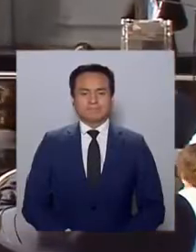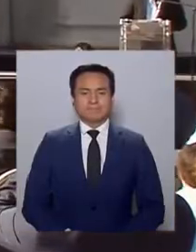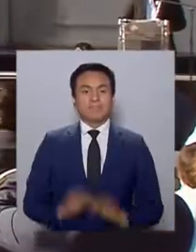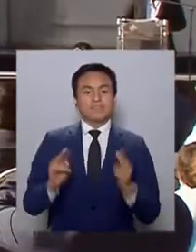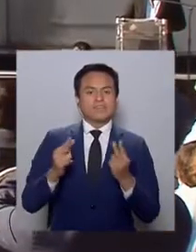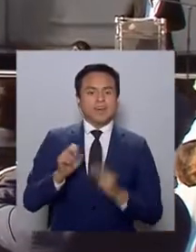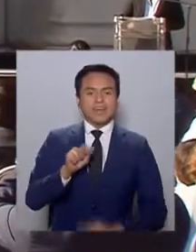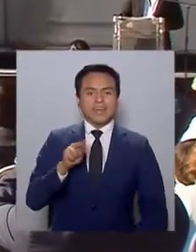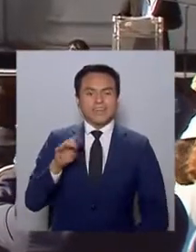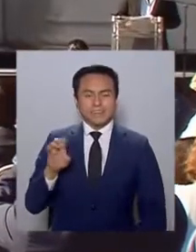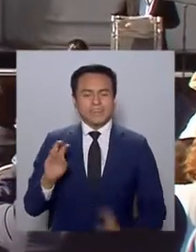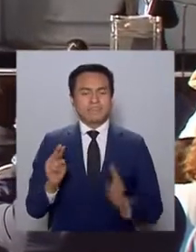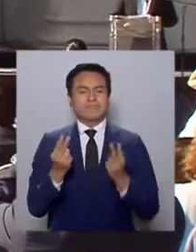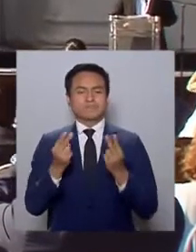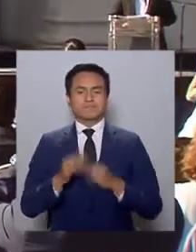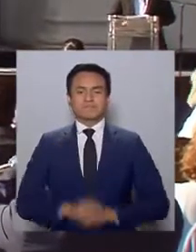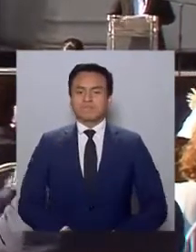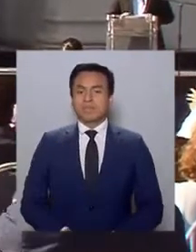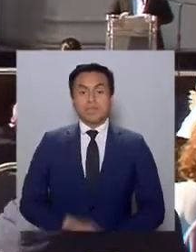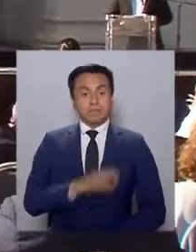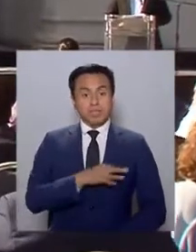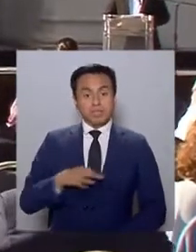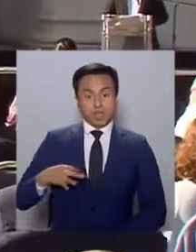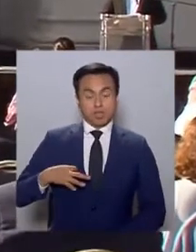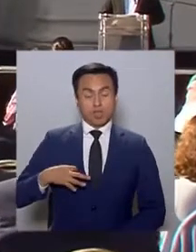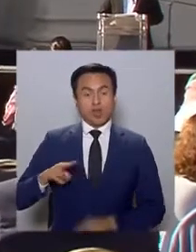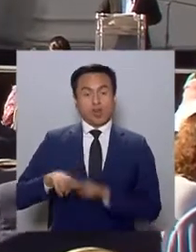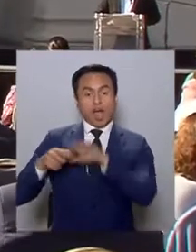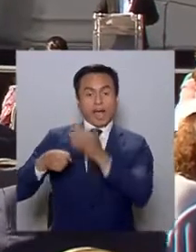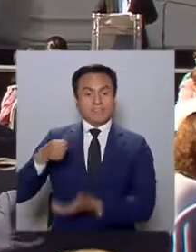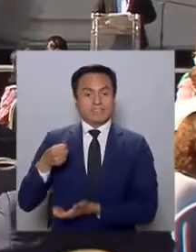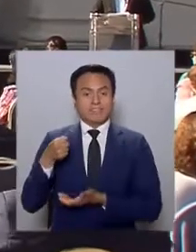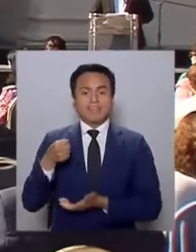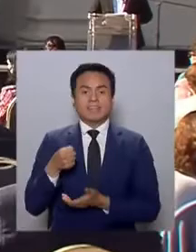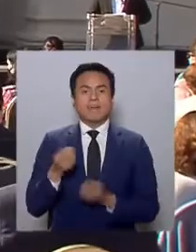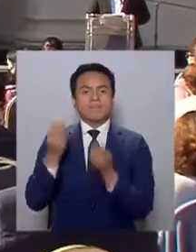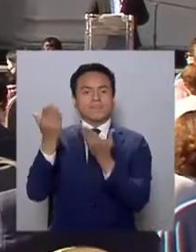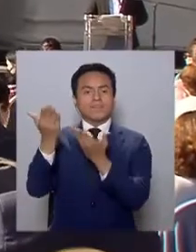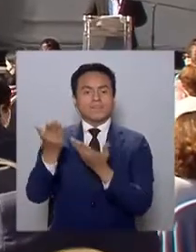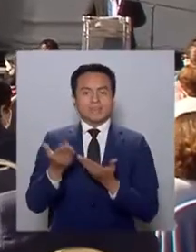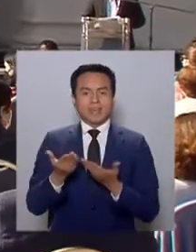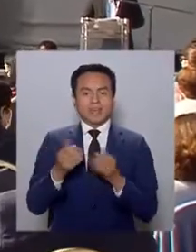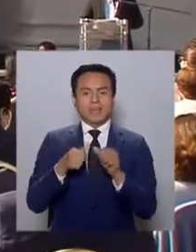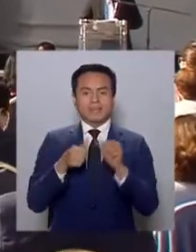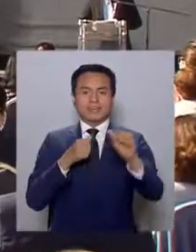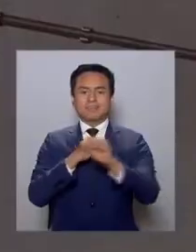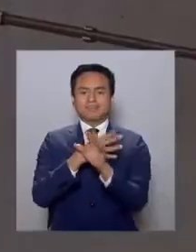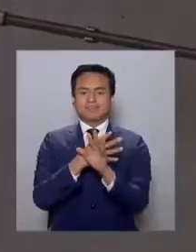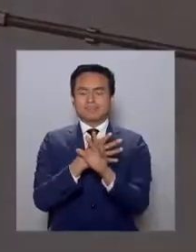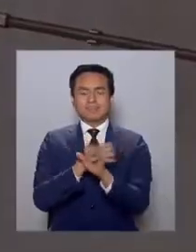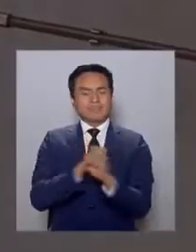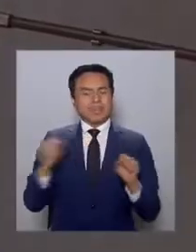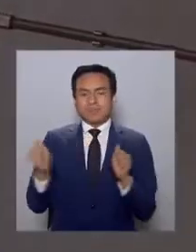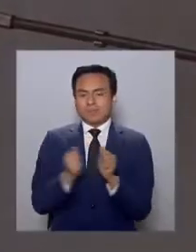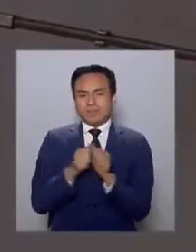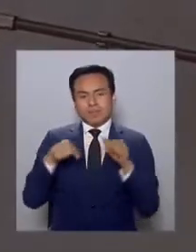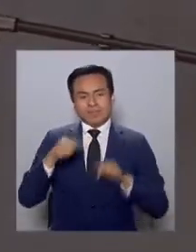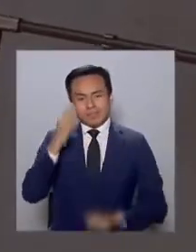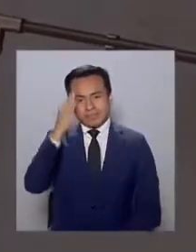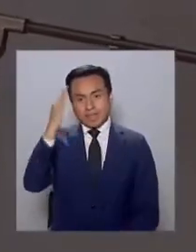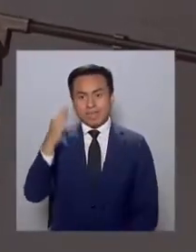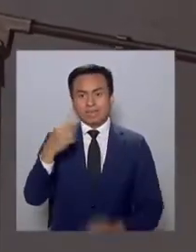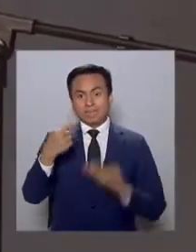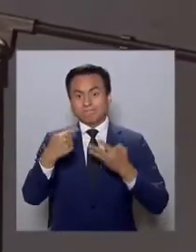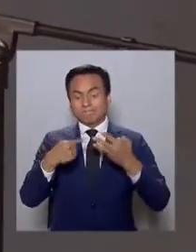¡Que viva! El Ministerio de Hacienda le doy la bienvenida telemática porque hoy día no nos puede acompañar producto